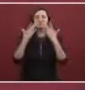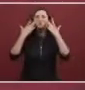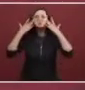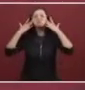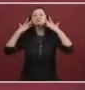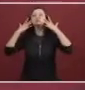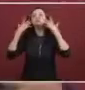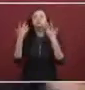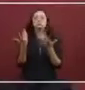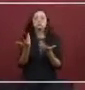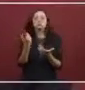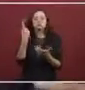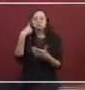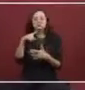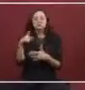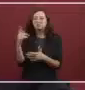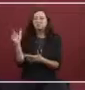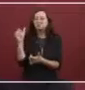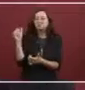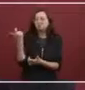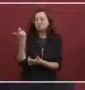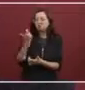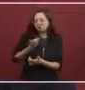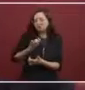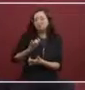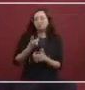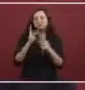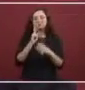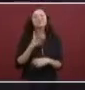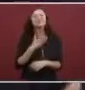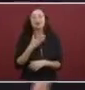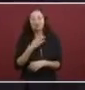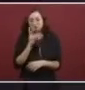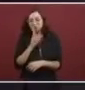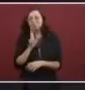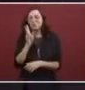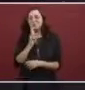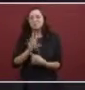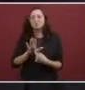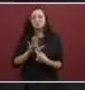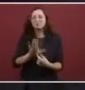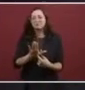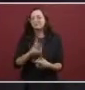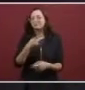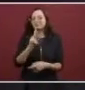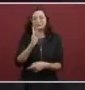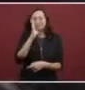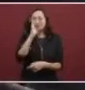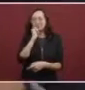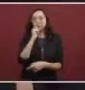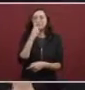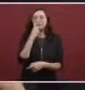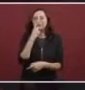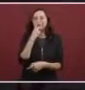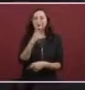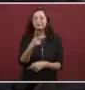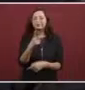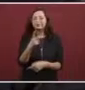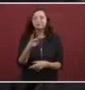estiraban. Tengo pruebas, nada más que no lo puedo decir por una